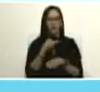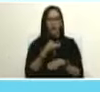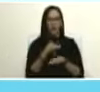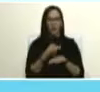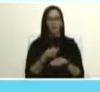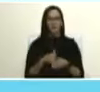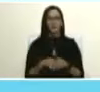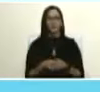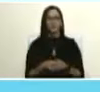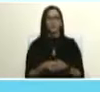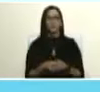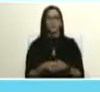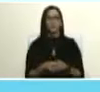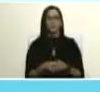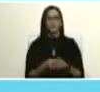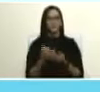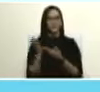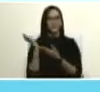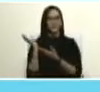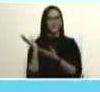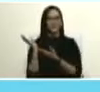Adelante.